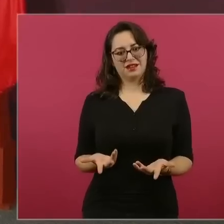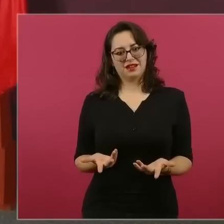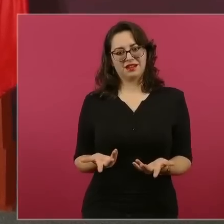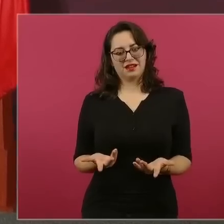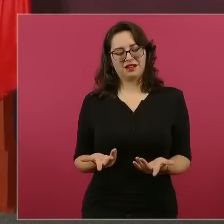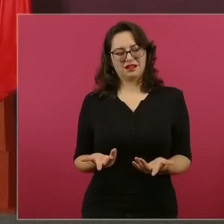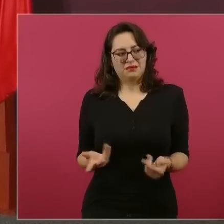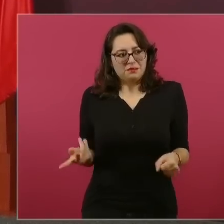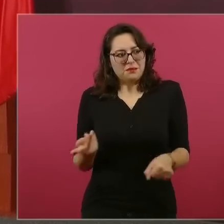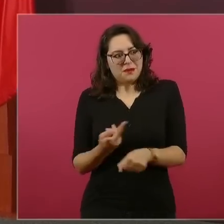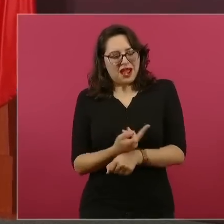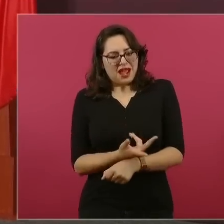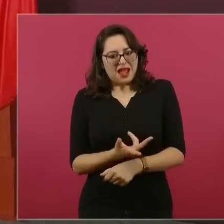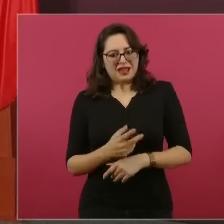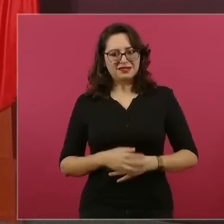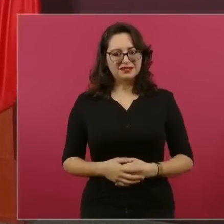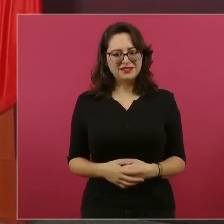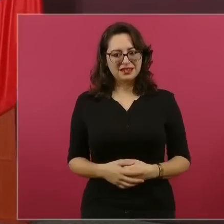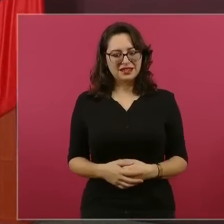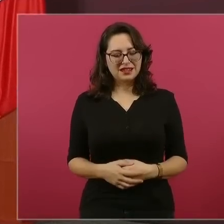Falta de cuidado,